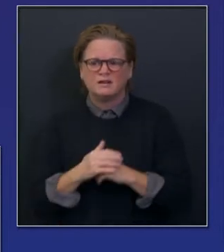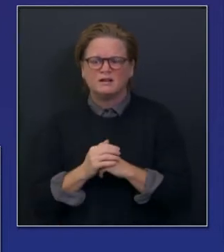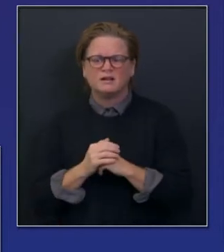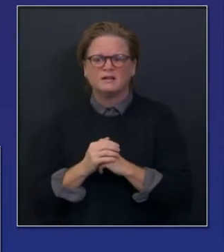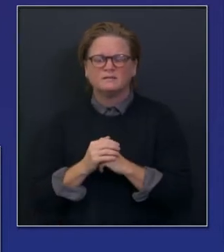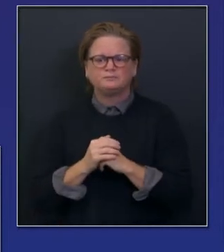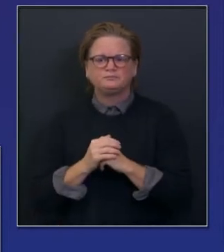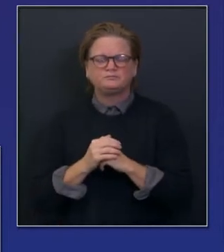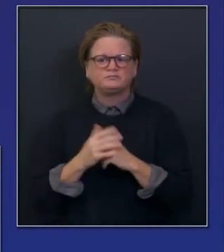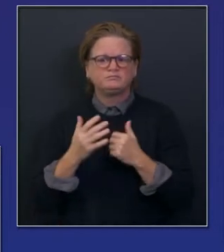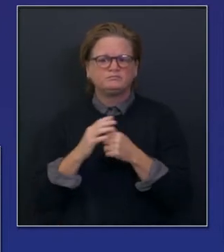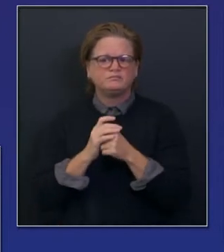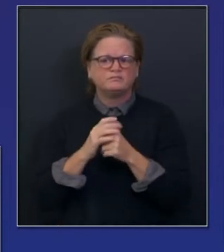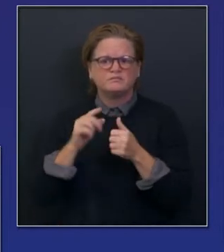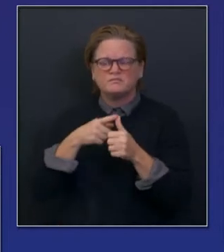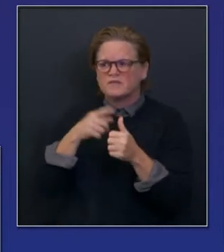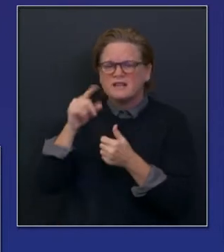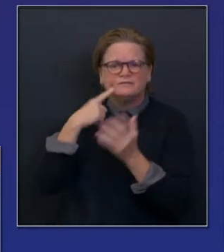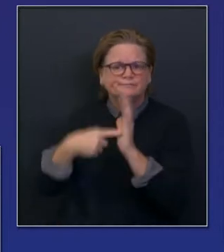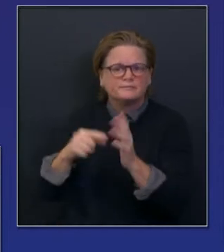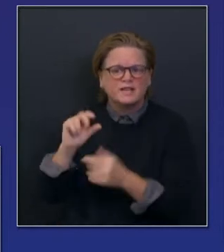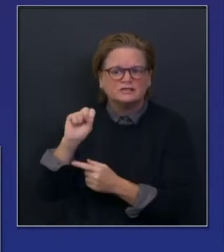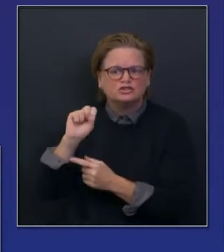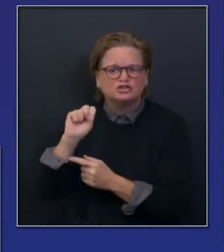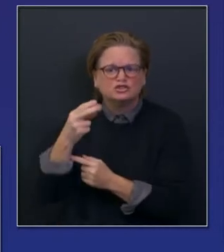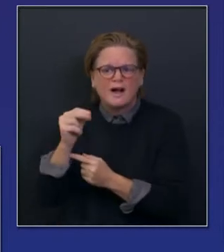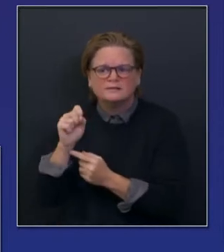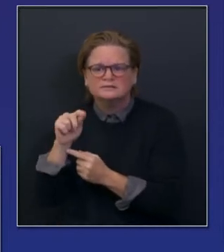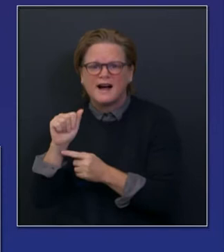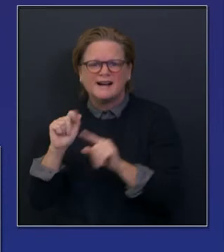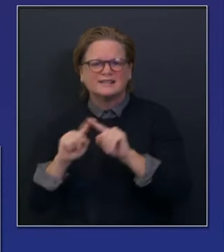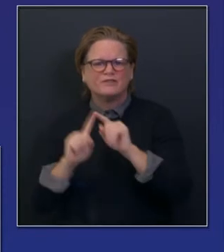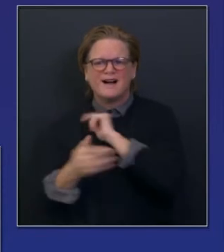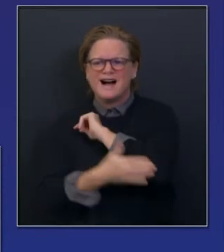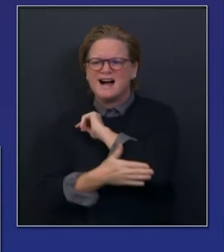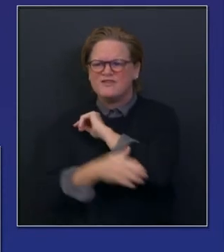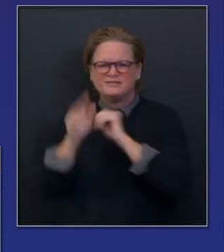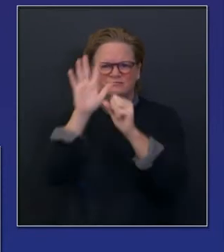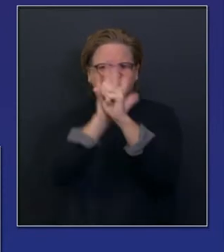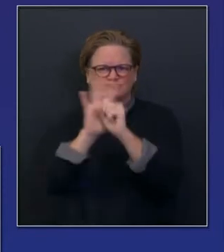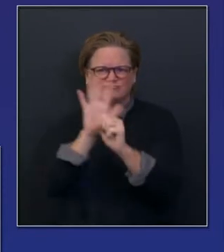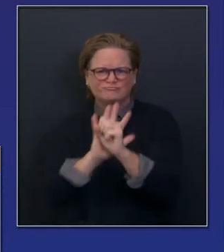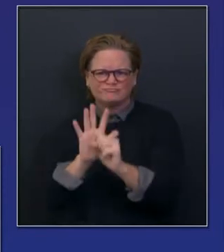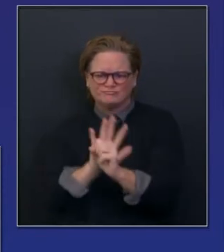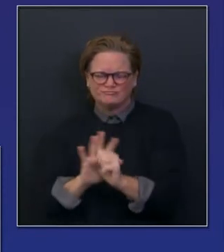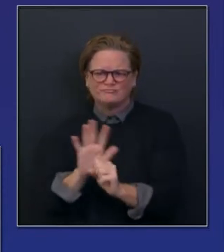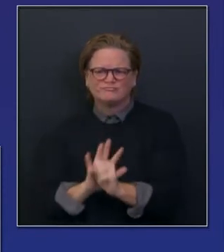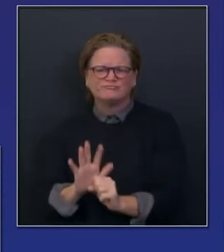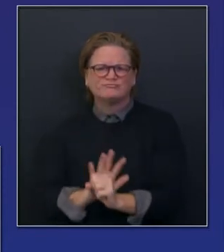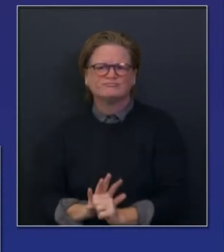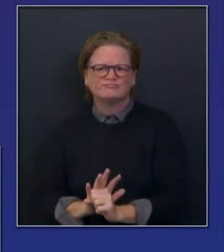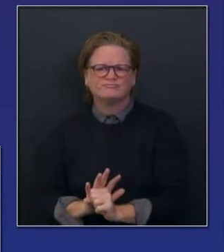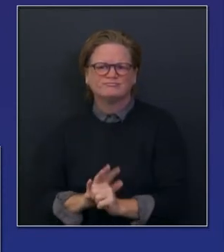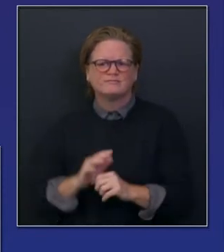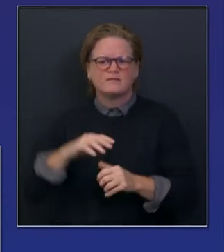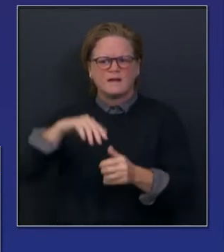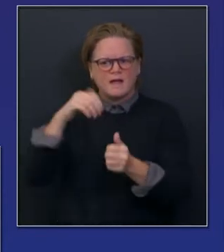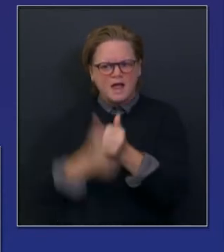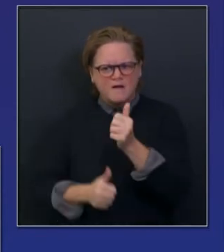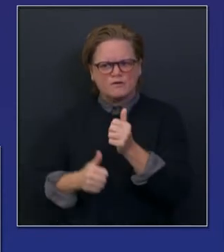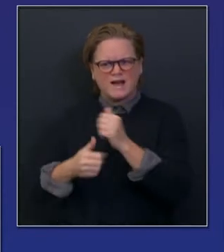Vaccinate Shasta, Vaccinate Riverside, Vaccinate Los Ángeles. Cada región del estado, cada condado en el